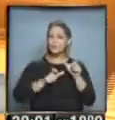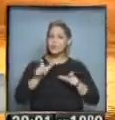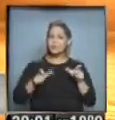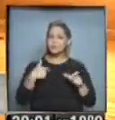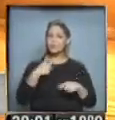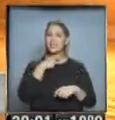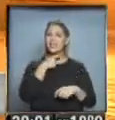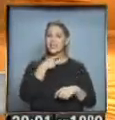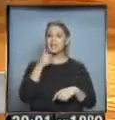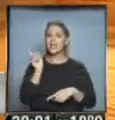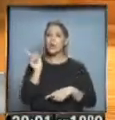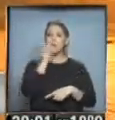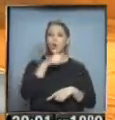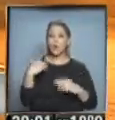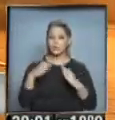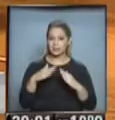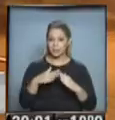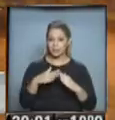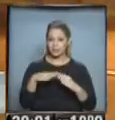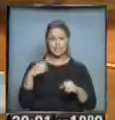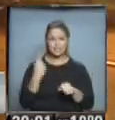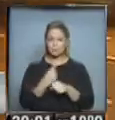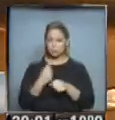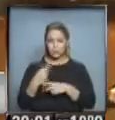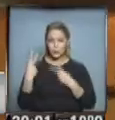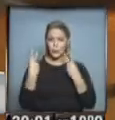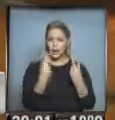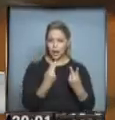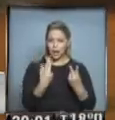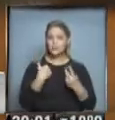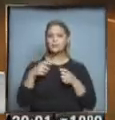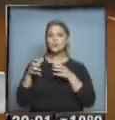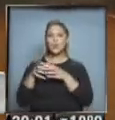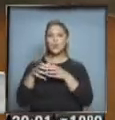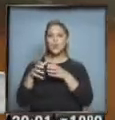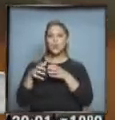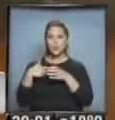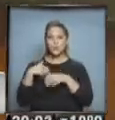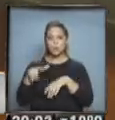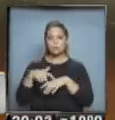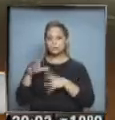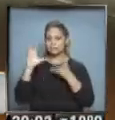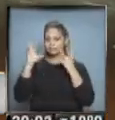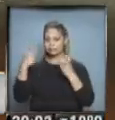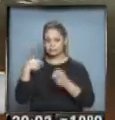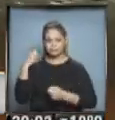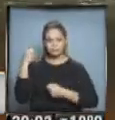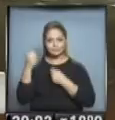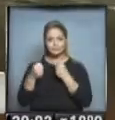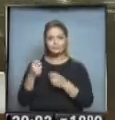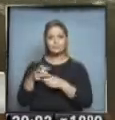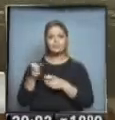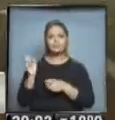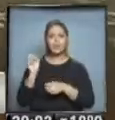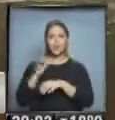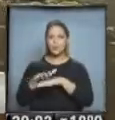que quería volver a sus casas no lo puede hacer y un grupo está generando estos incidentes